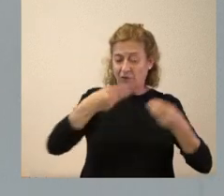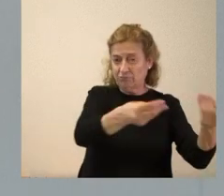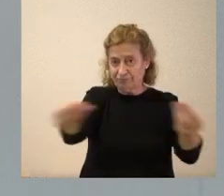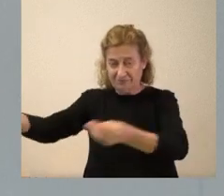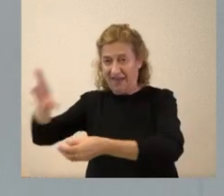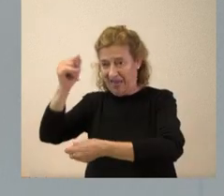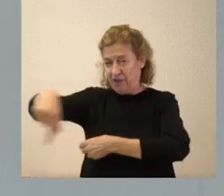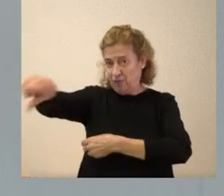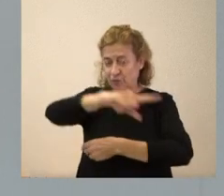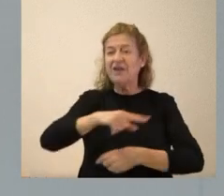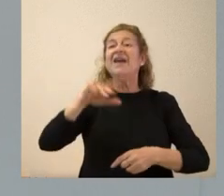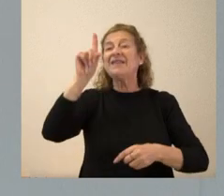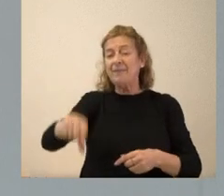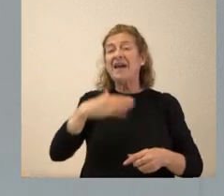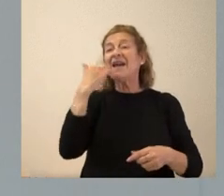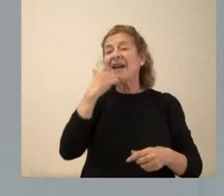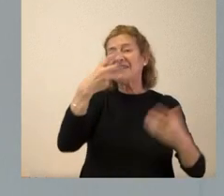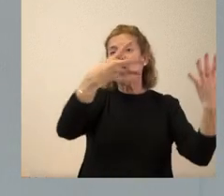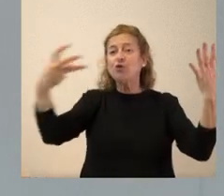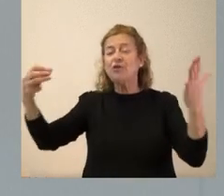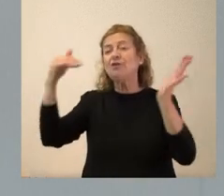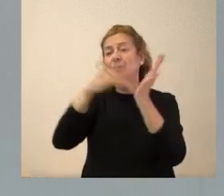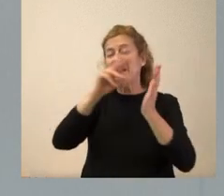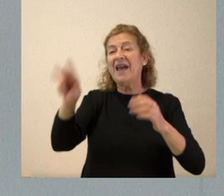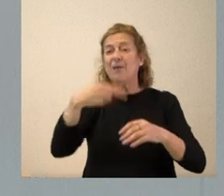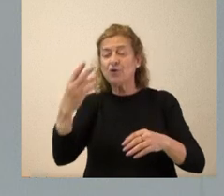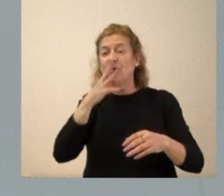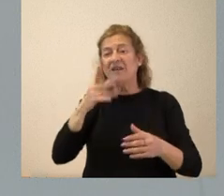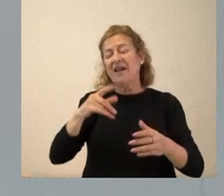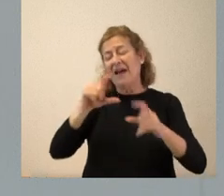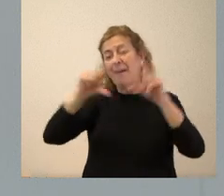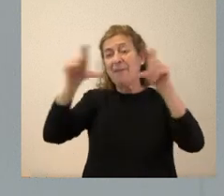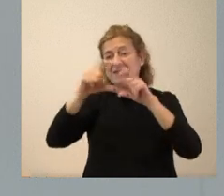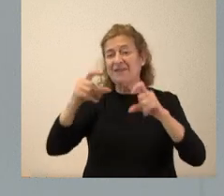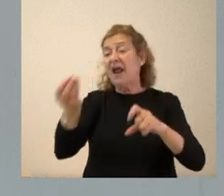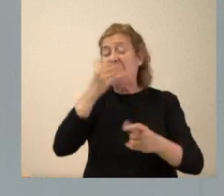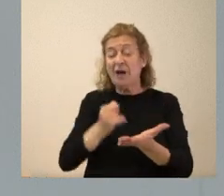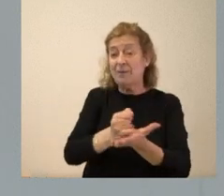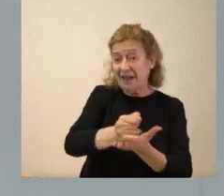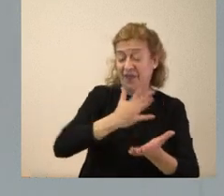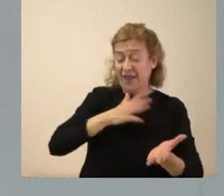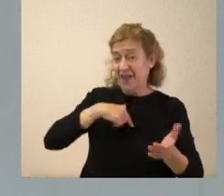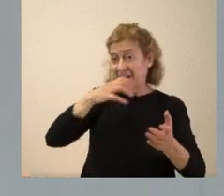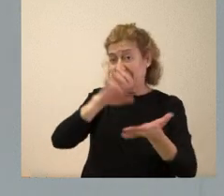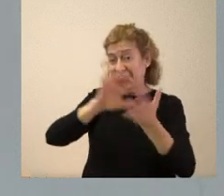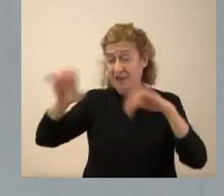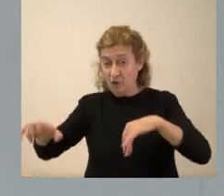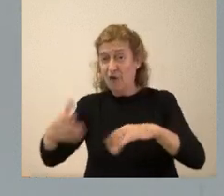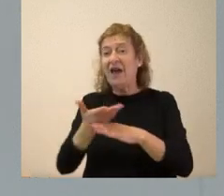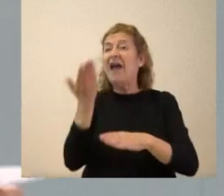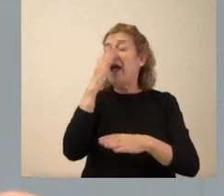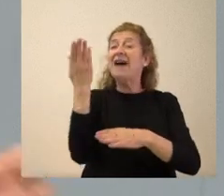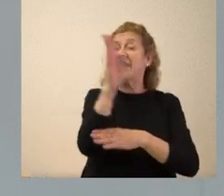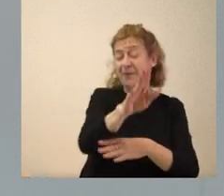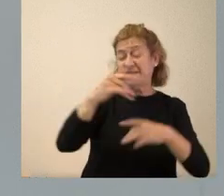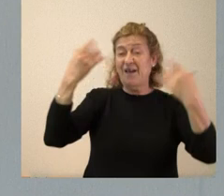además de los casi 800.000 euros para la promoción de las empresas agroalimentarias de la comunidad a través del expositor institucional en las ferias